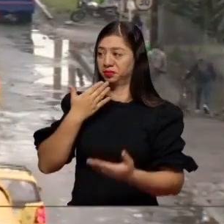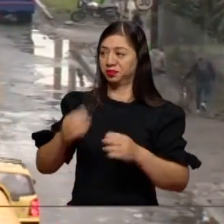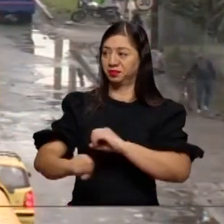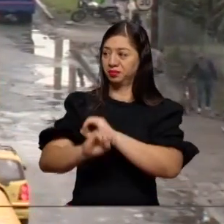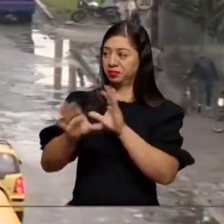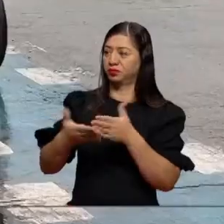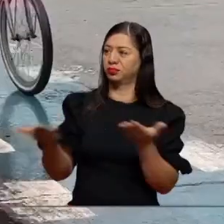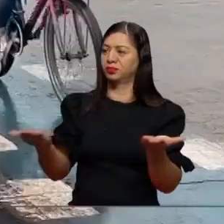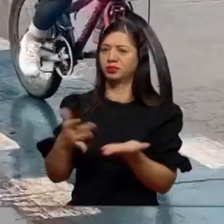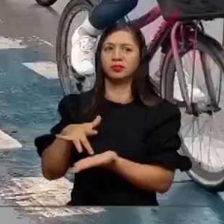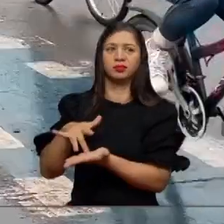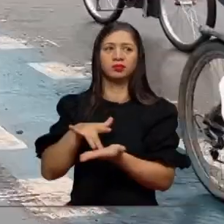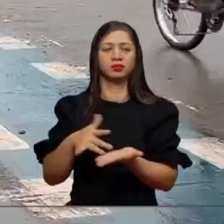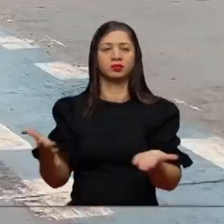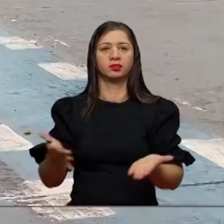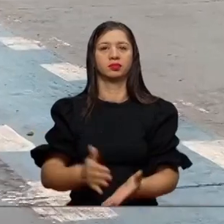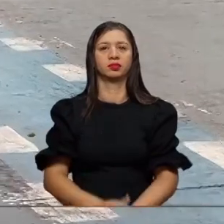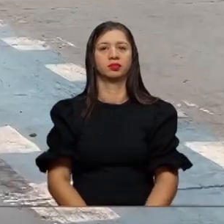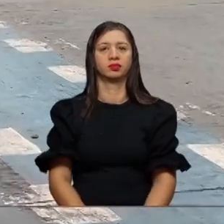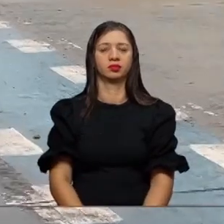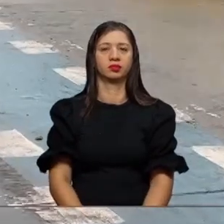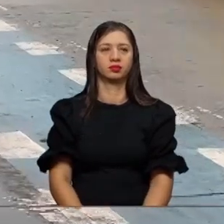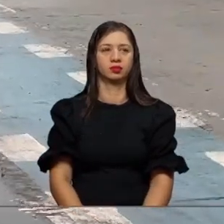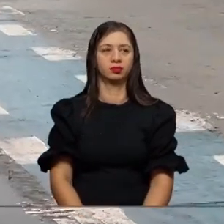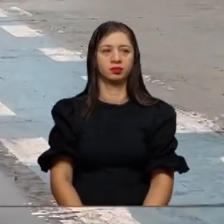¿y dónde se encuentra exactamente?